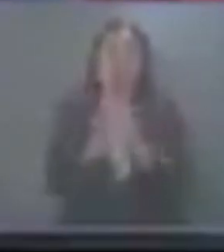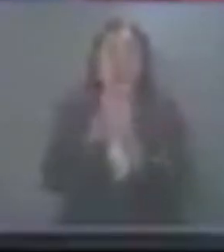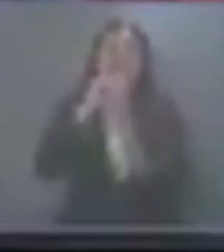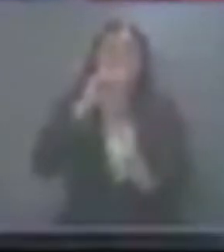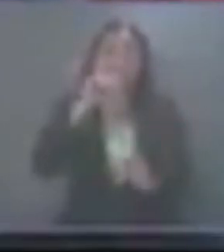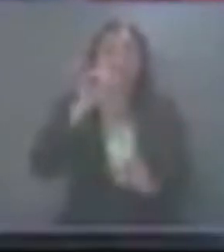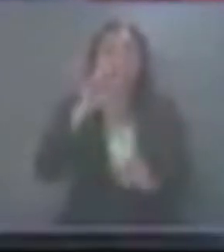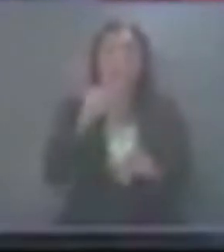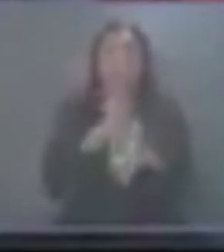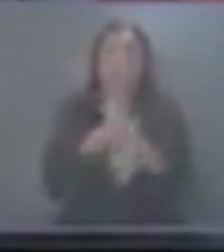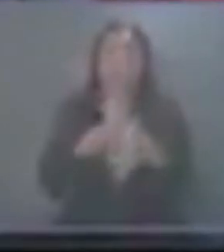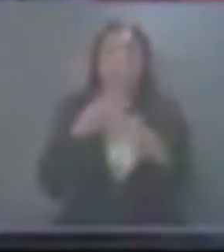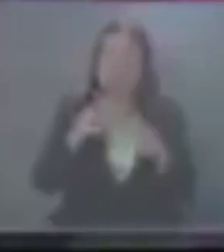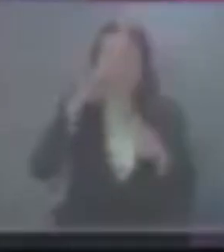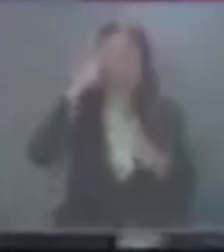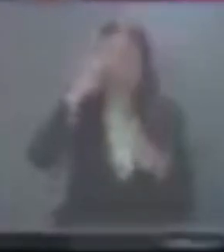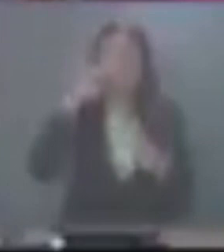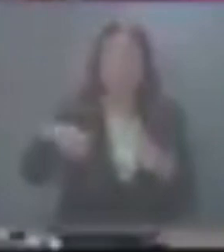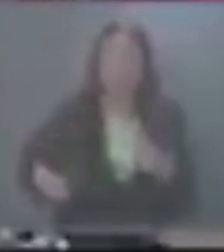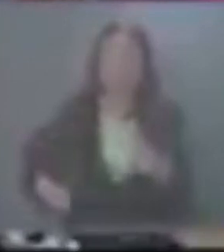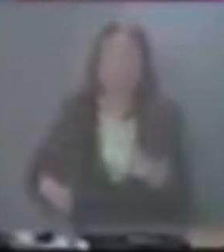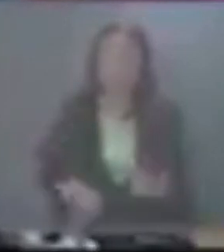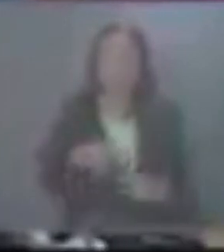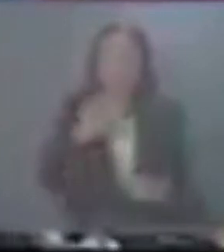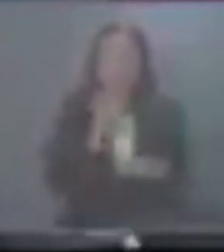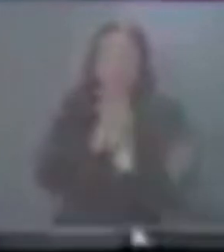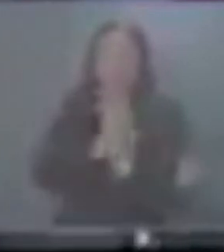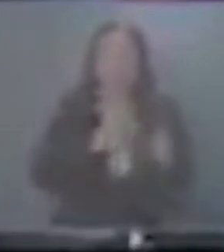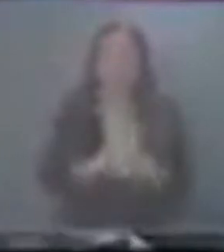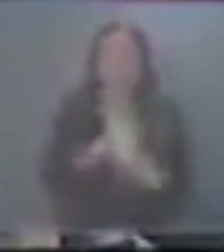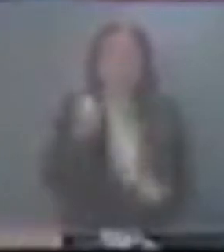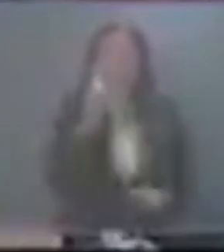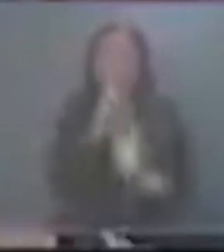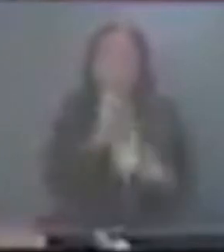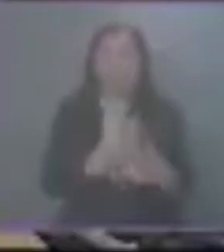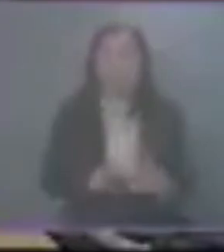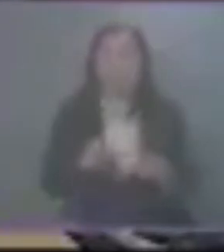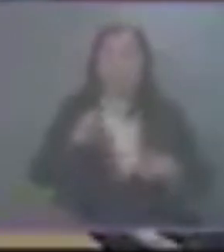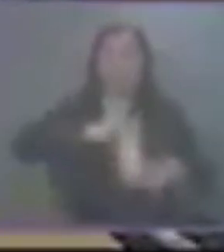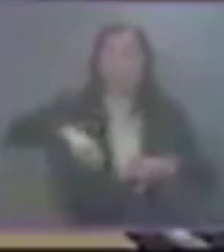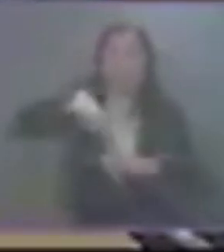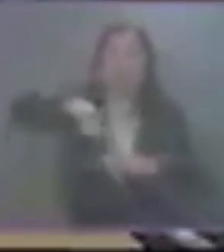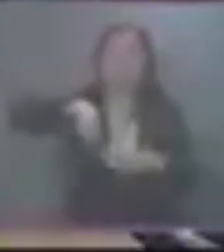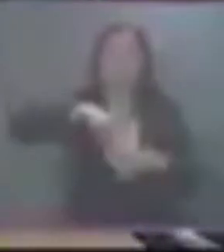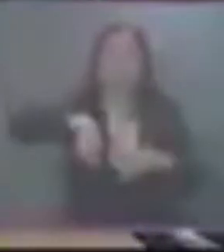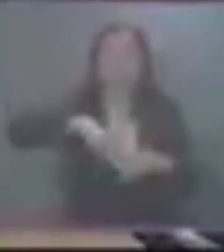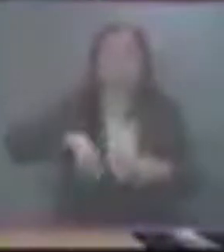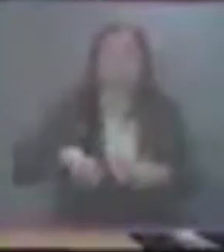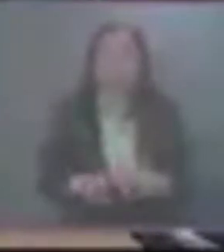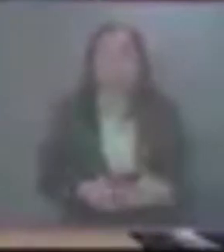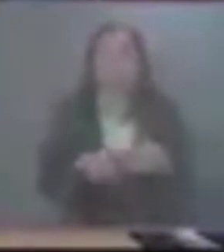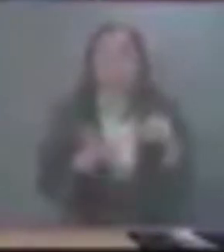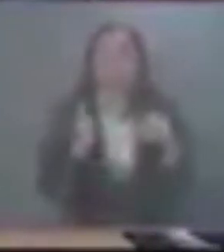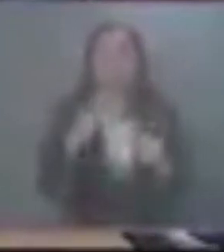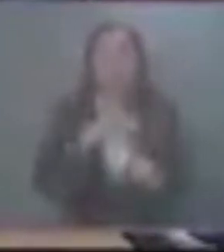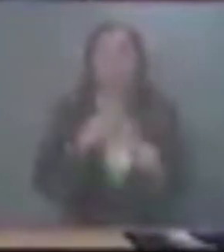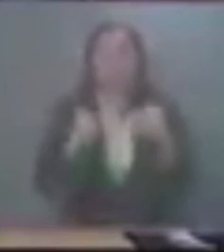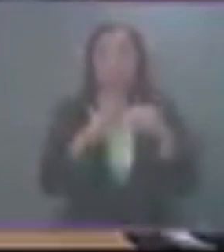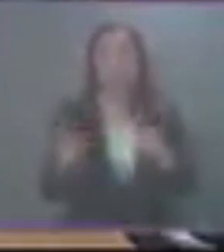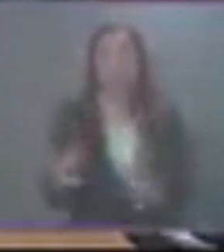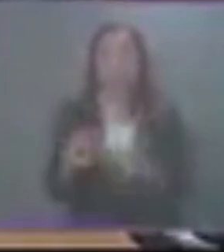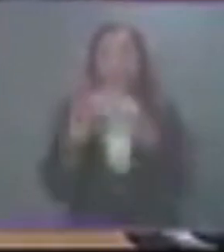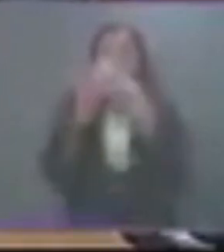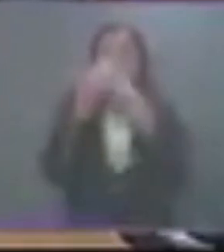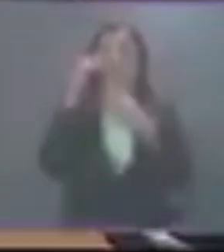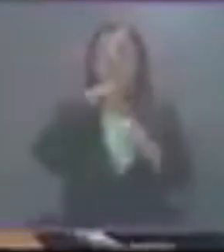difamación para esto me anoté al que no le gusta la cocina no le gusta el humo